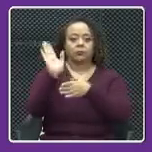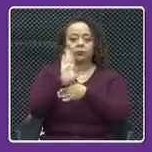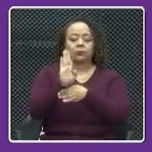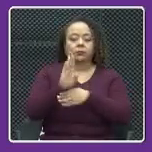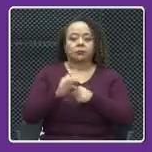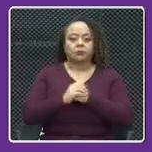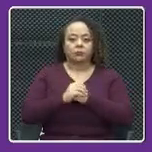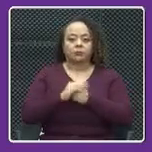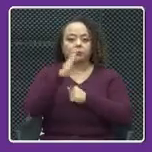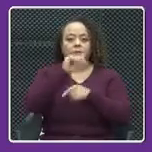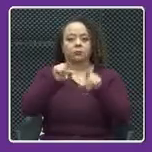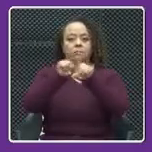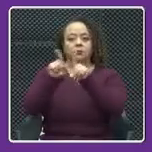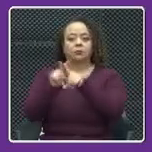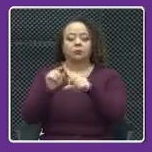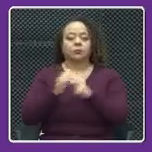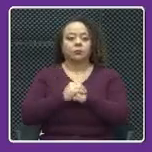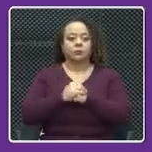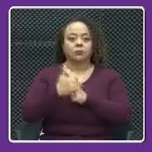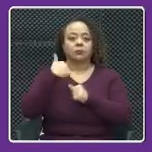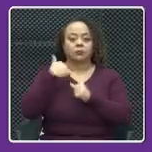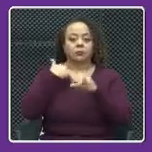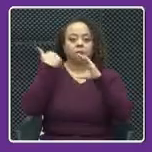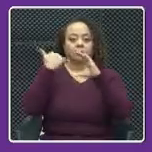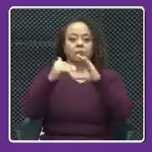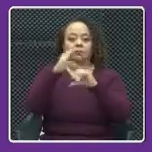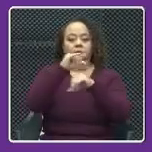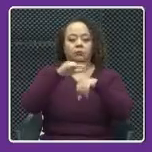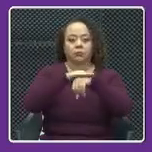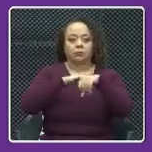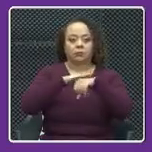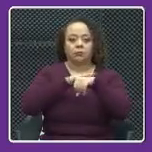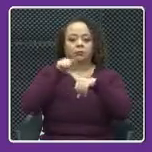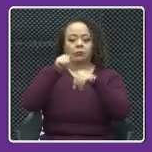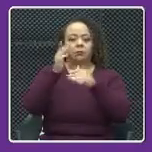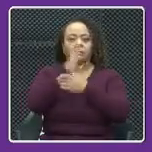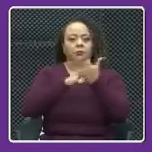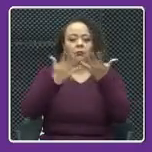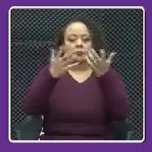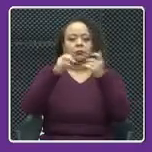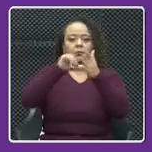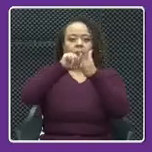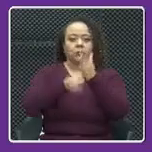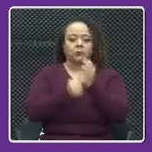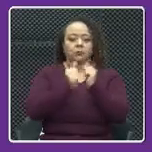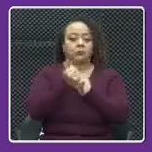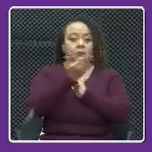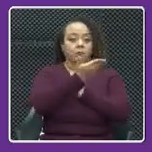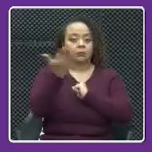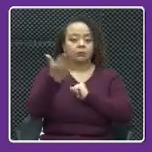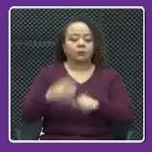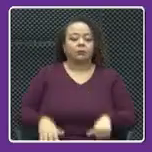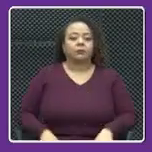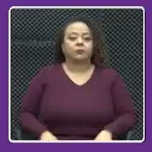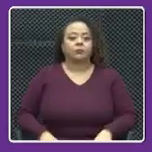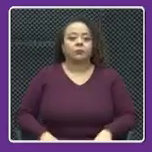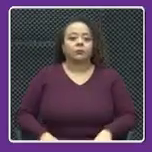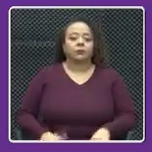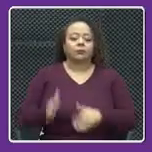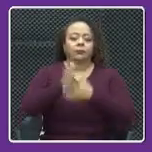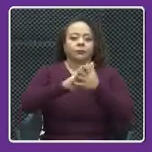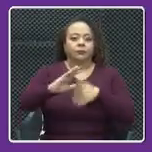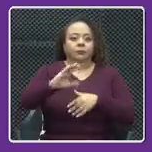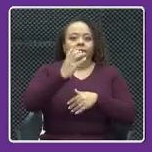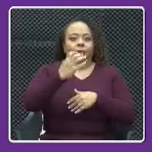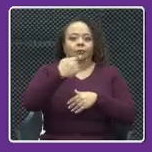pantalla. Y además, tenemos el correo. Y por favor, en esta parte quiero ser enfático con ustedes. Hemos recibido algunas quejas que